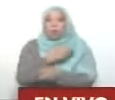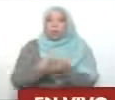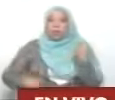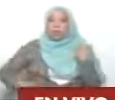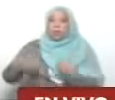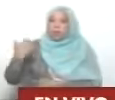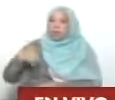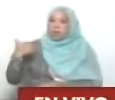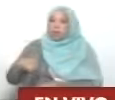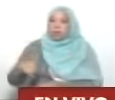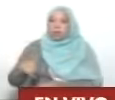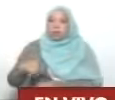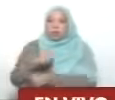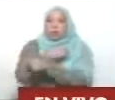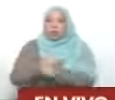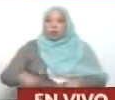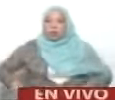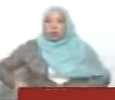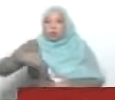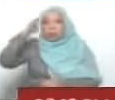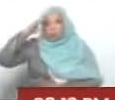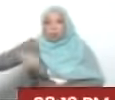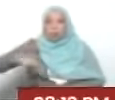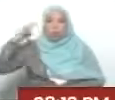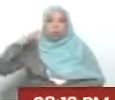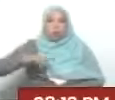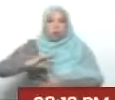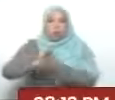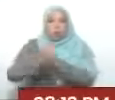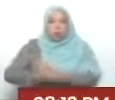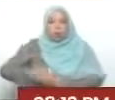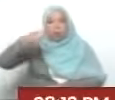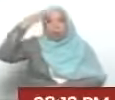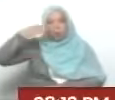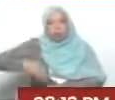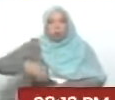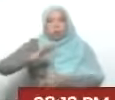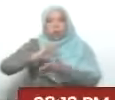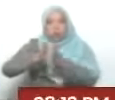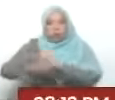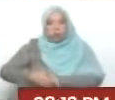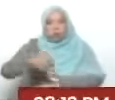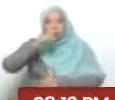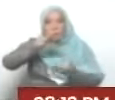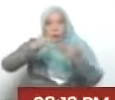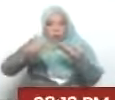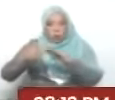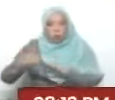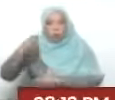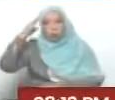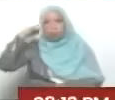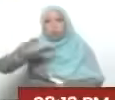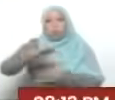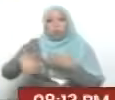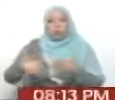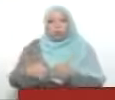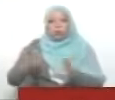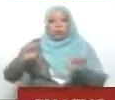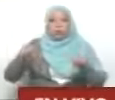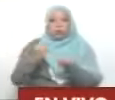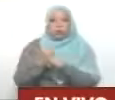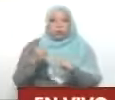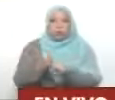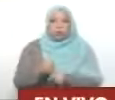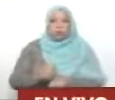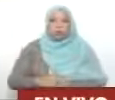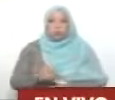con la Fuerza Armada Nacional Bolivariana, a acabar con la milicia, a acabar con las comunas, a acabar con todo, la motosierra de